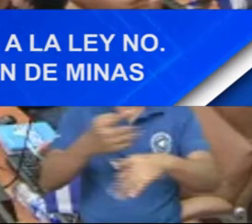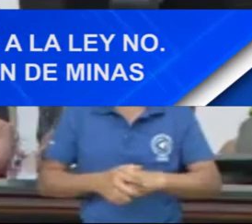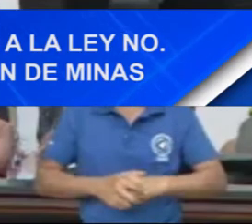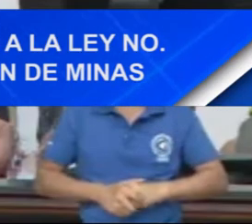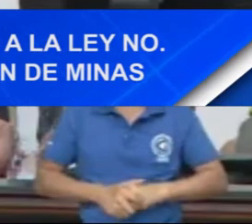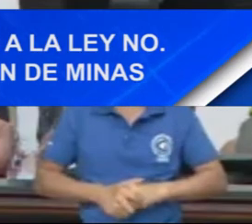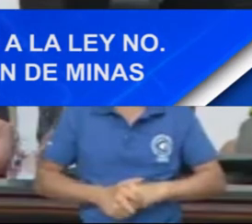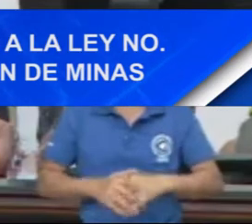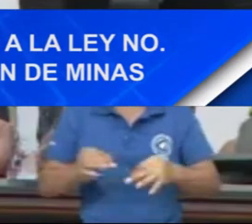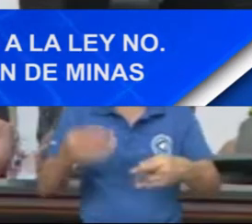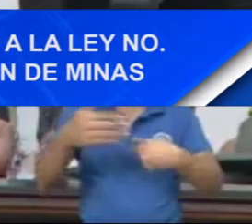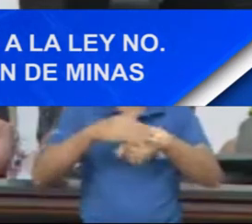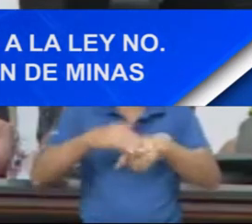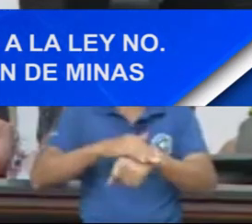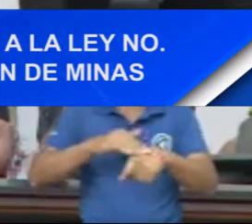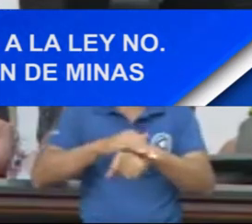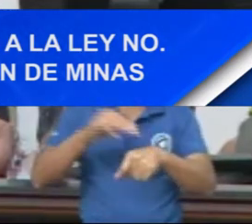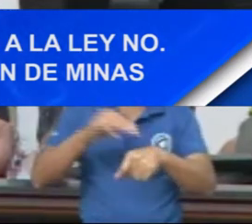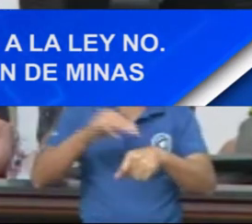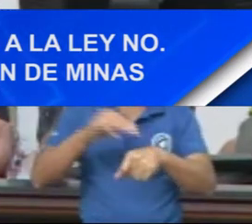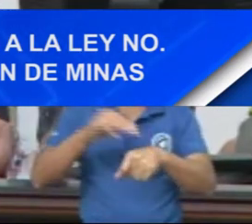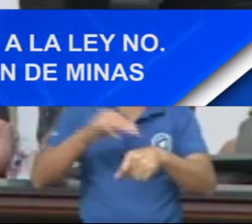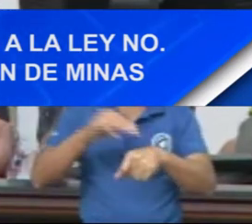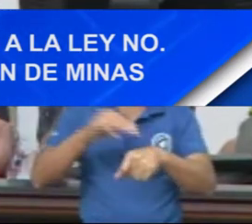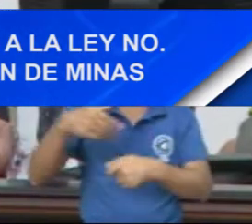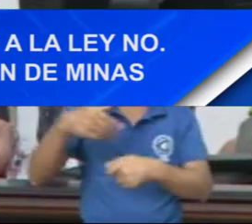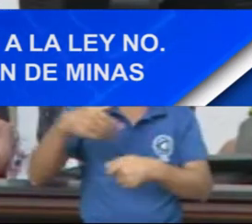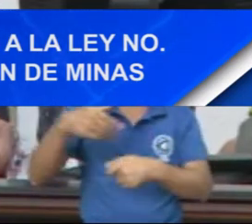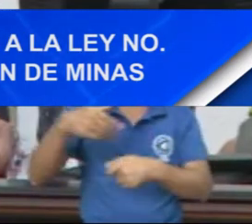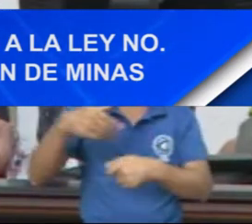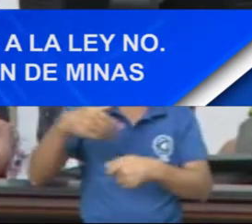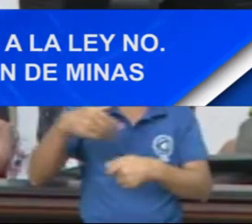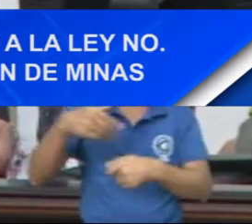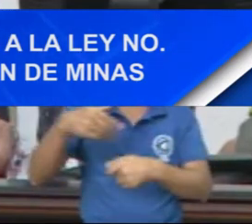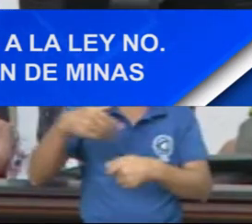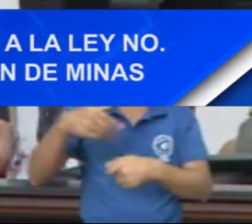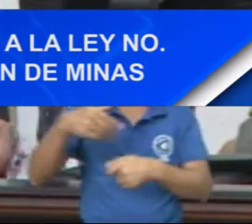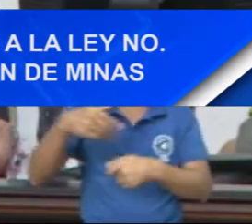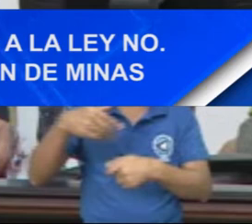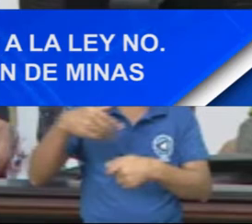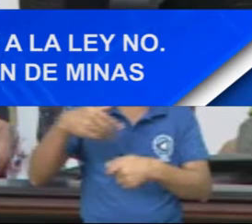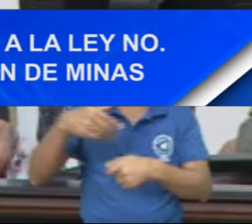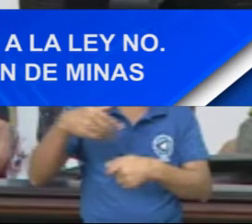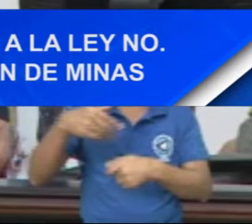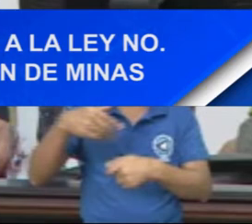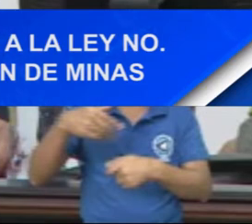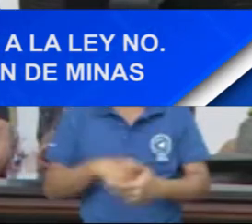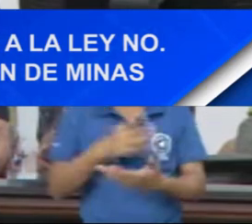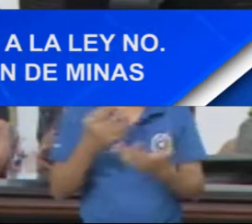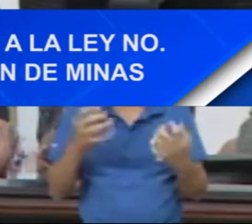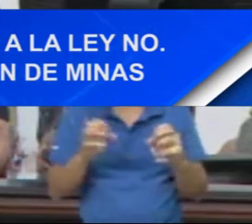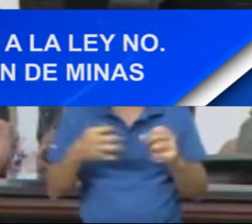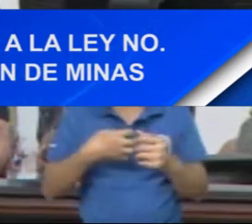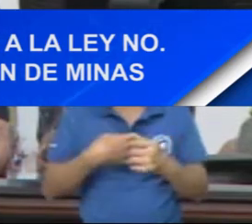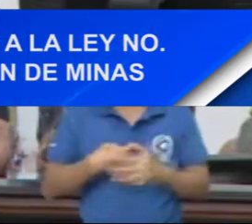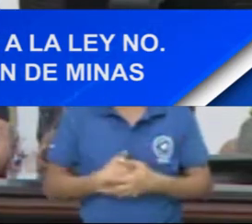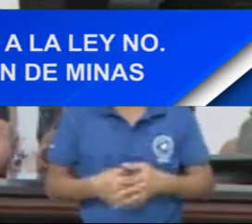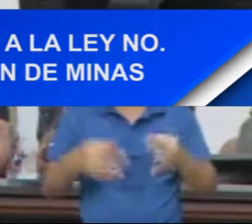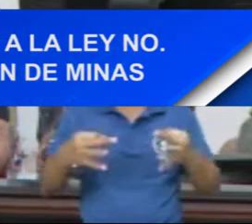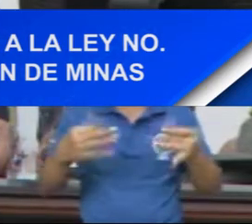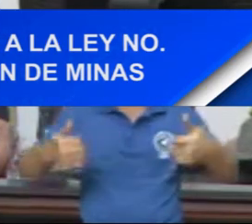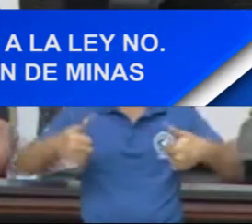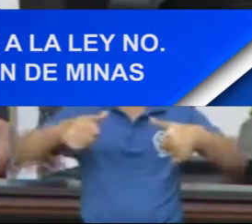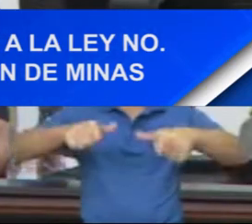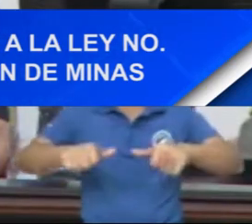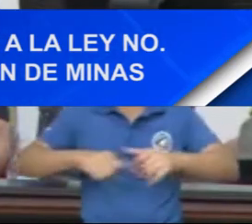facultándose al ministerio a cancelar dichas concesiones en caso de incumplimiento o establecer acuerdos